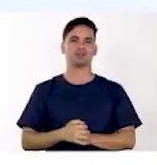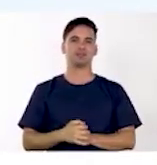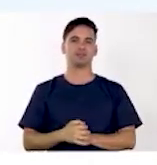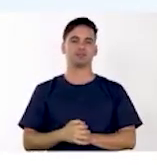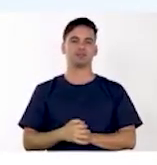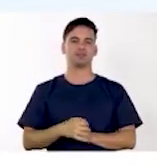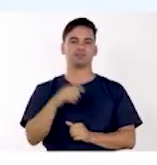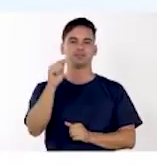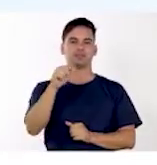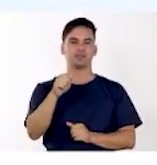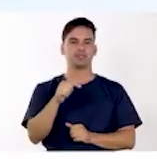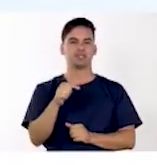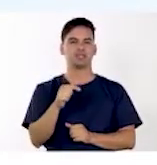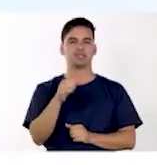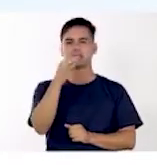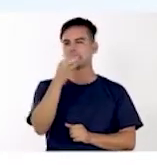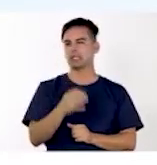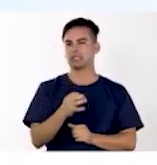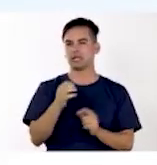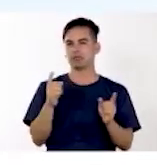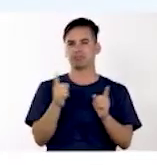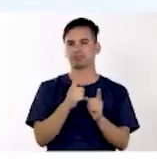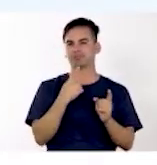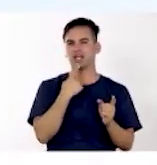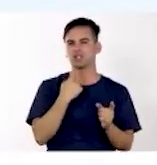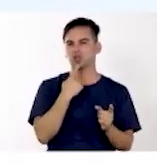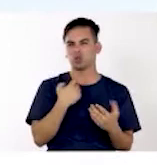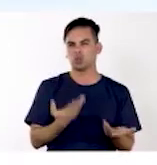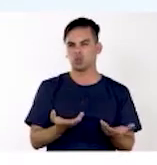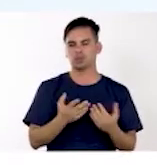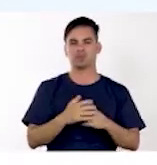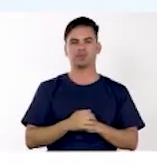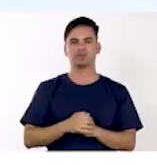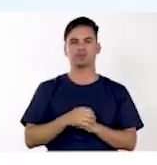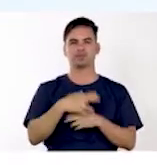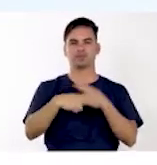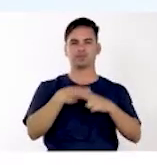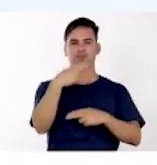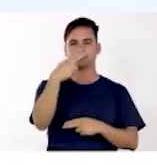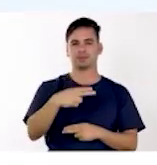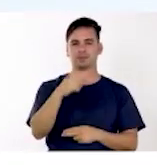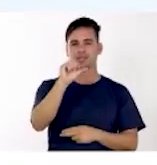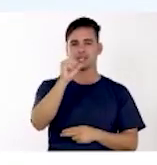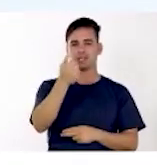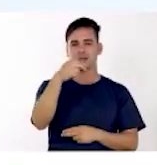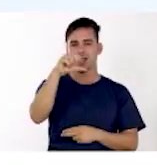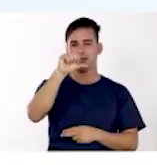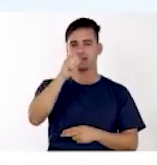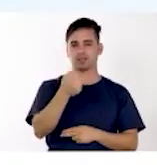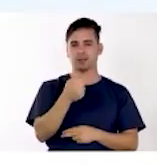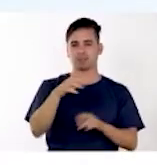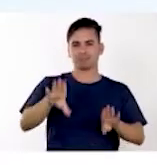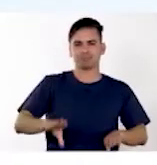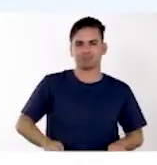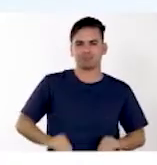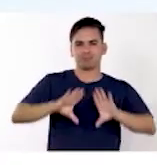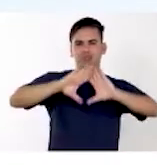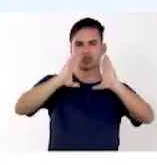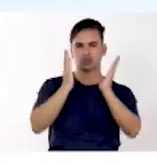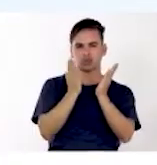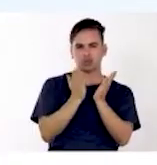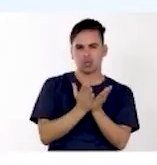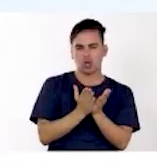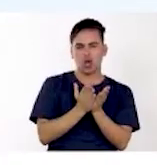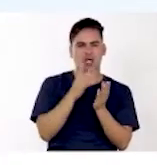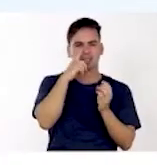al absurdo. Les decía que Sansa asume con toda naturalidad esa condición que le está